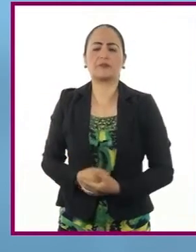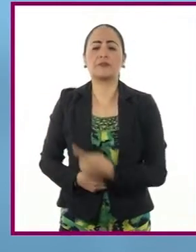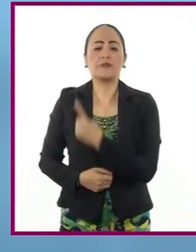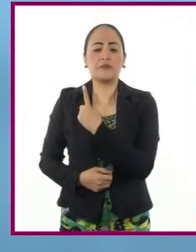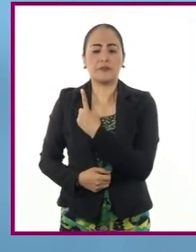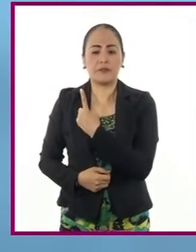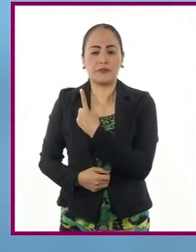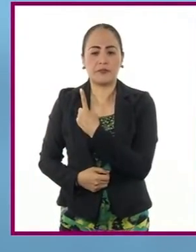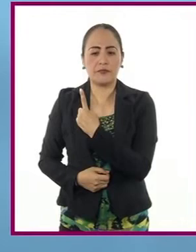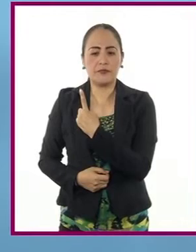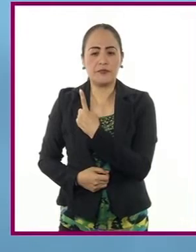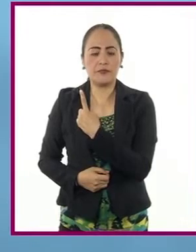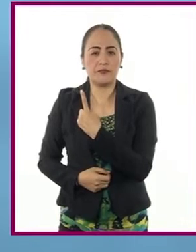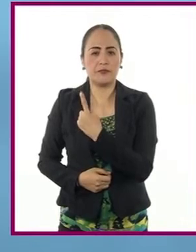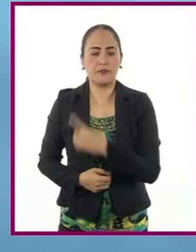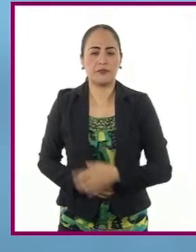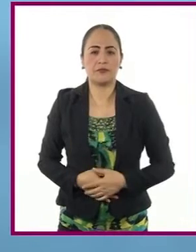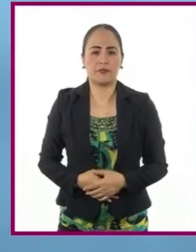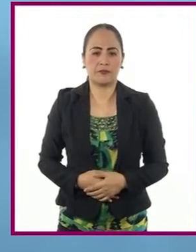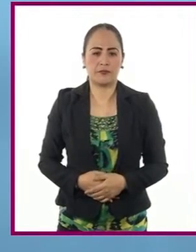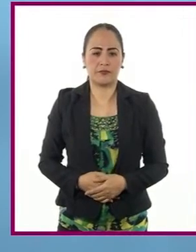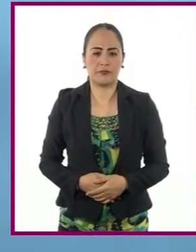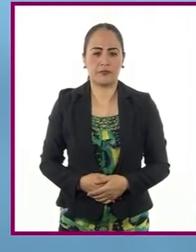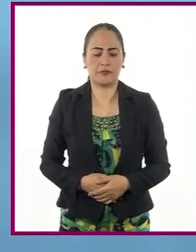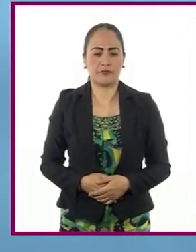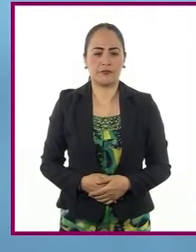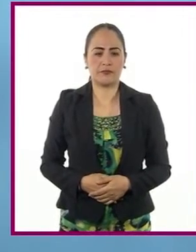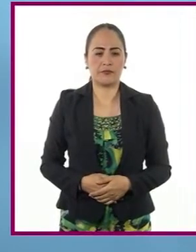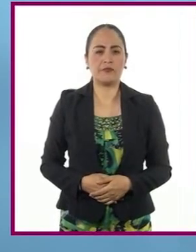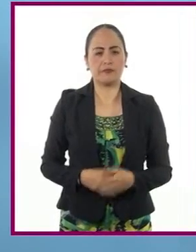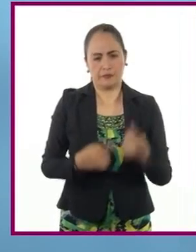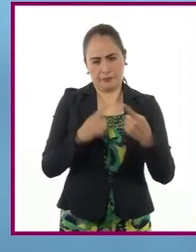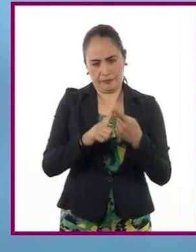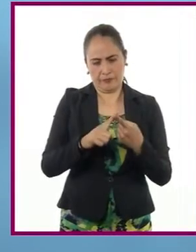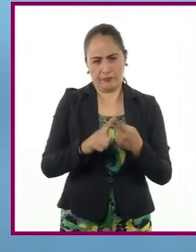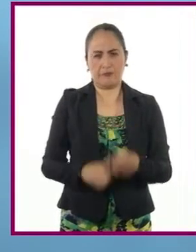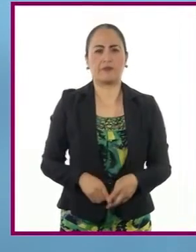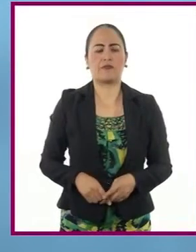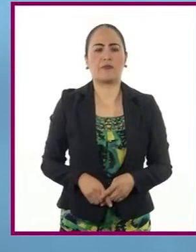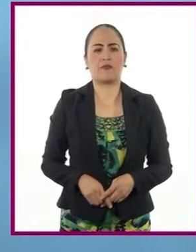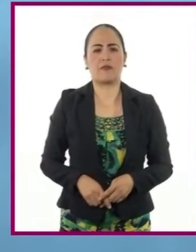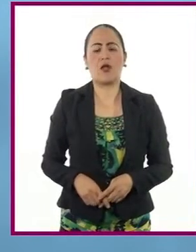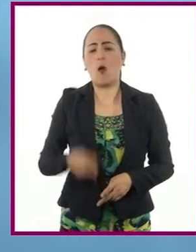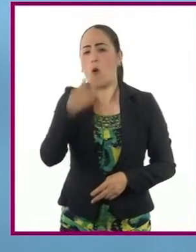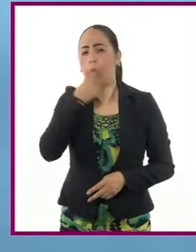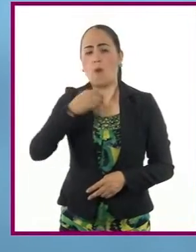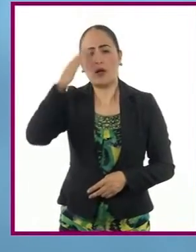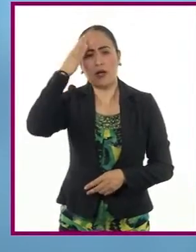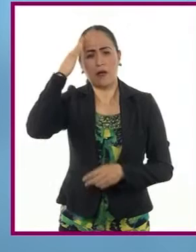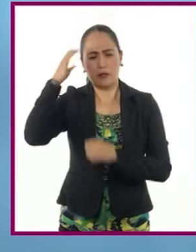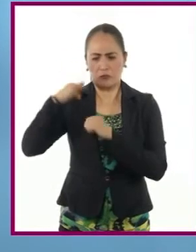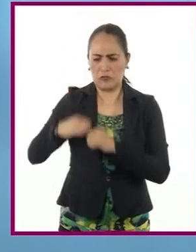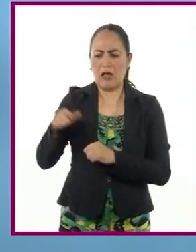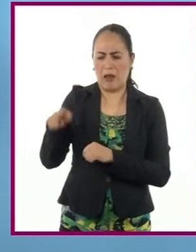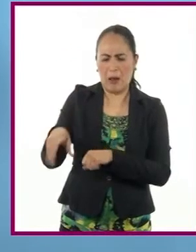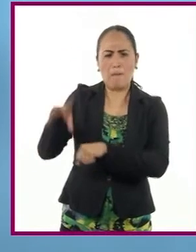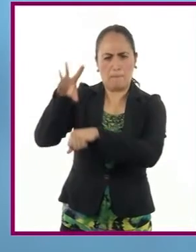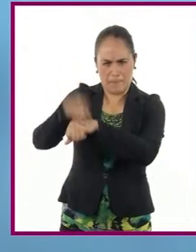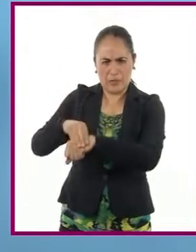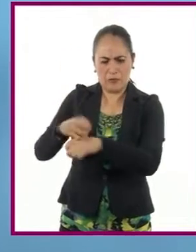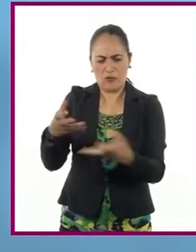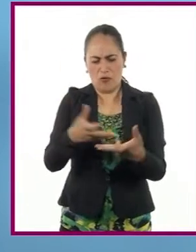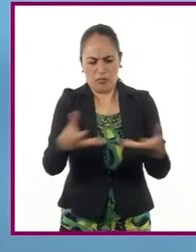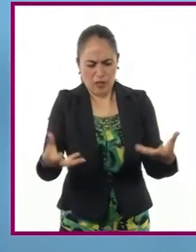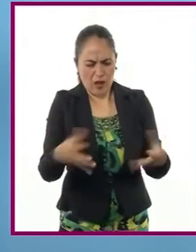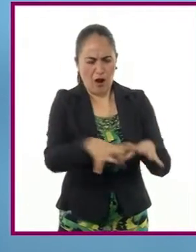necesidad de mantener el control económico y político. Por un lado, se le daba al encomendero el permiso para explotar la